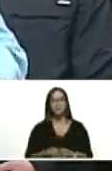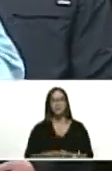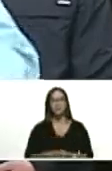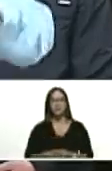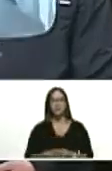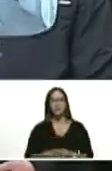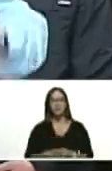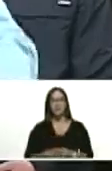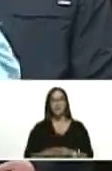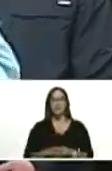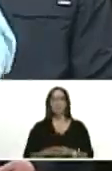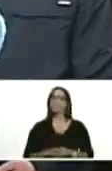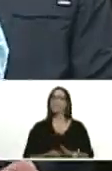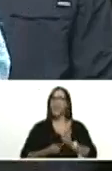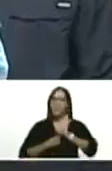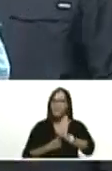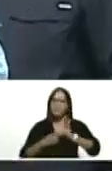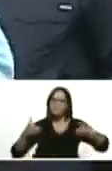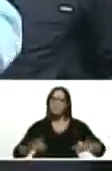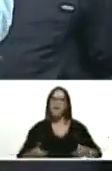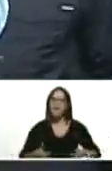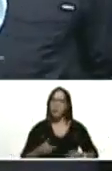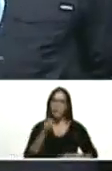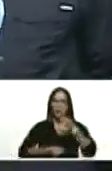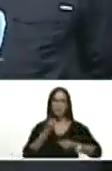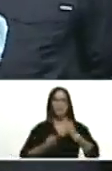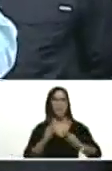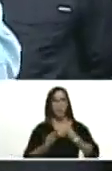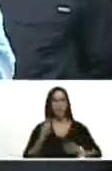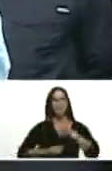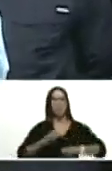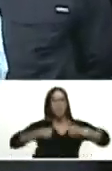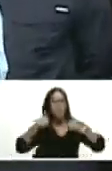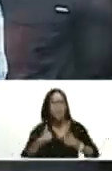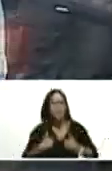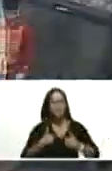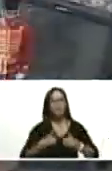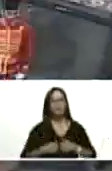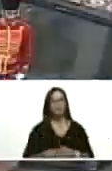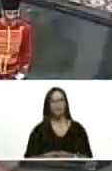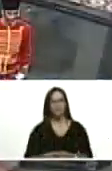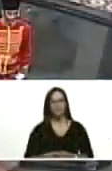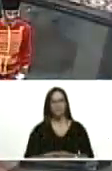de empeño, de perseverancia para hacer las cosas y hacerlas bien.